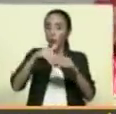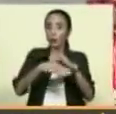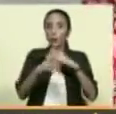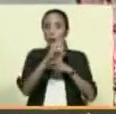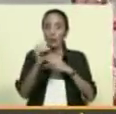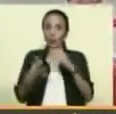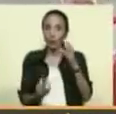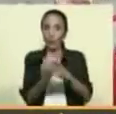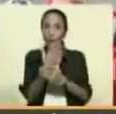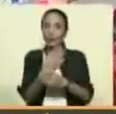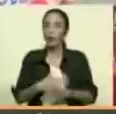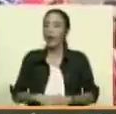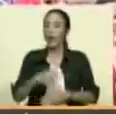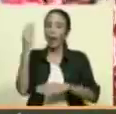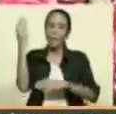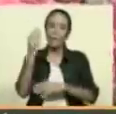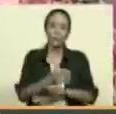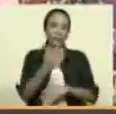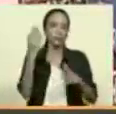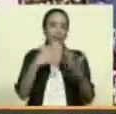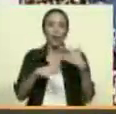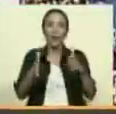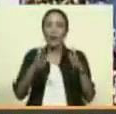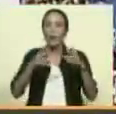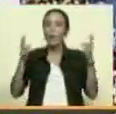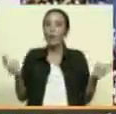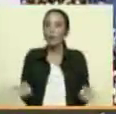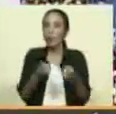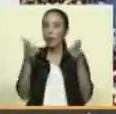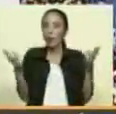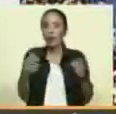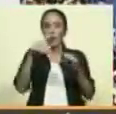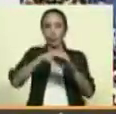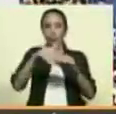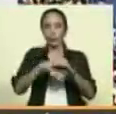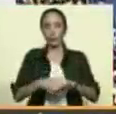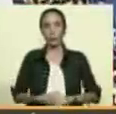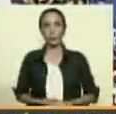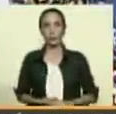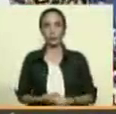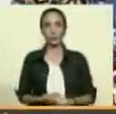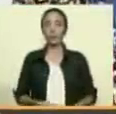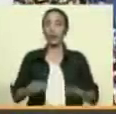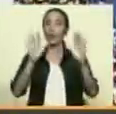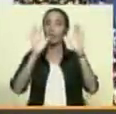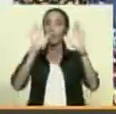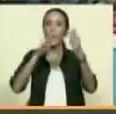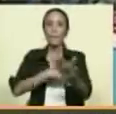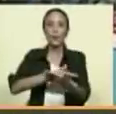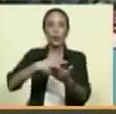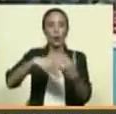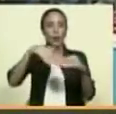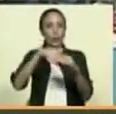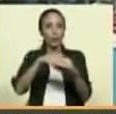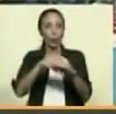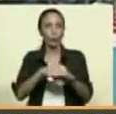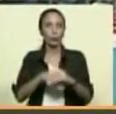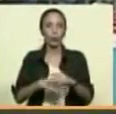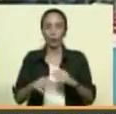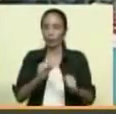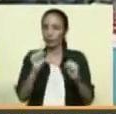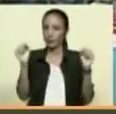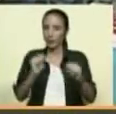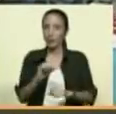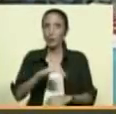que jamás haya tenido el pueblo de Venezuela en su historia. 10 millones de votos por el